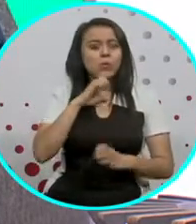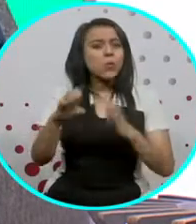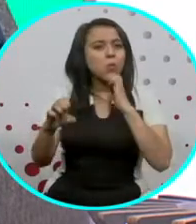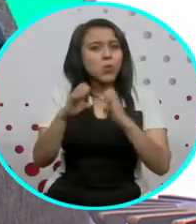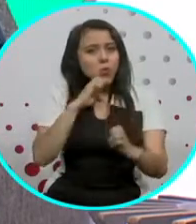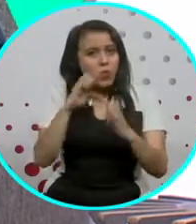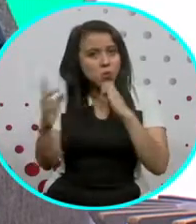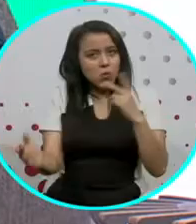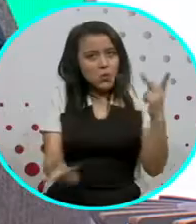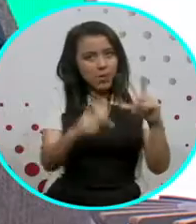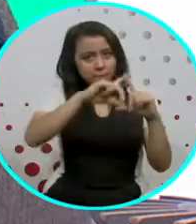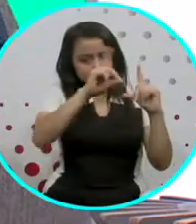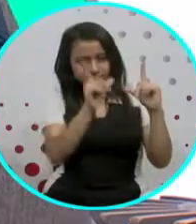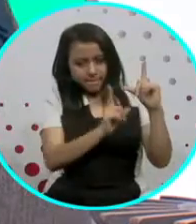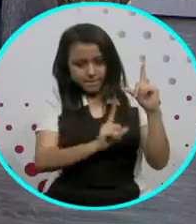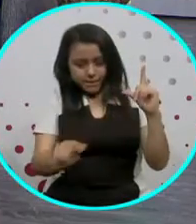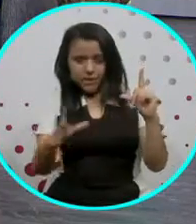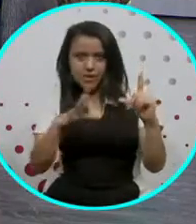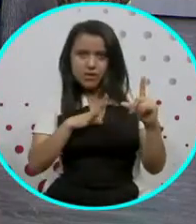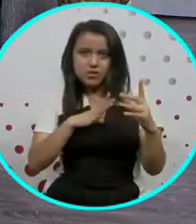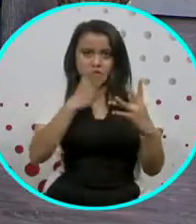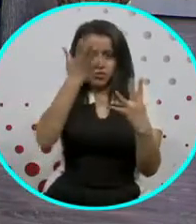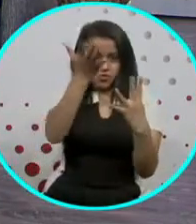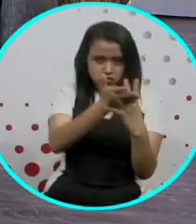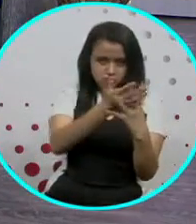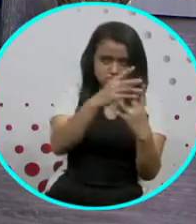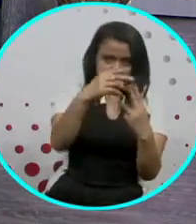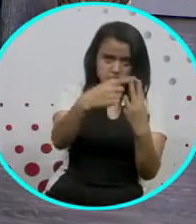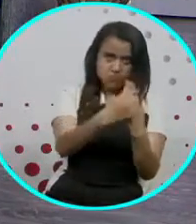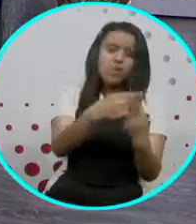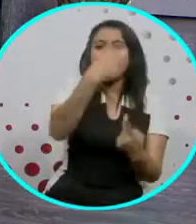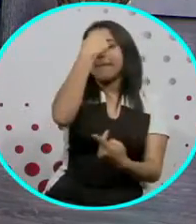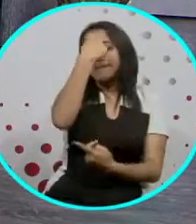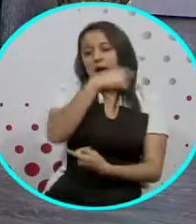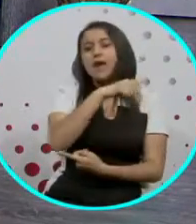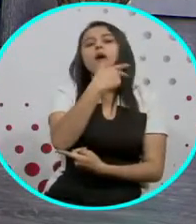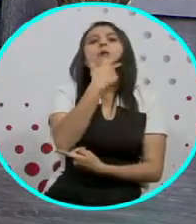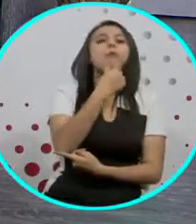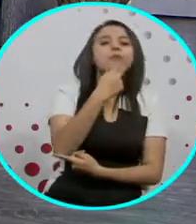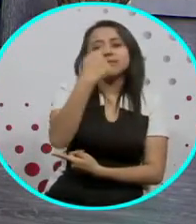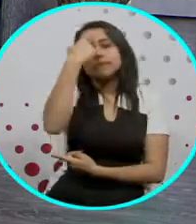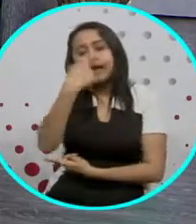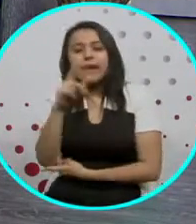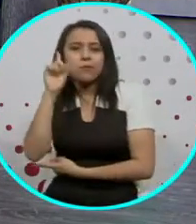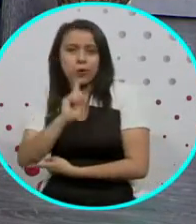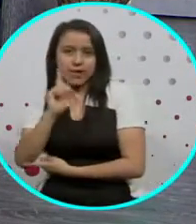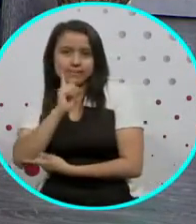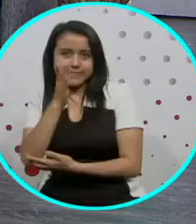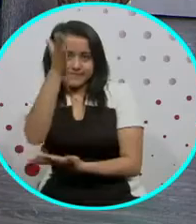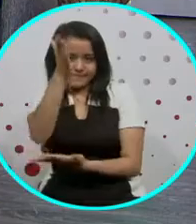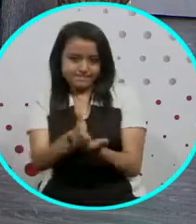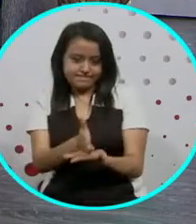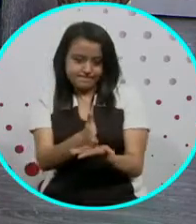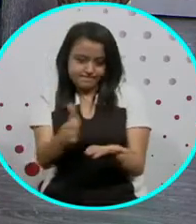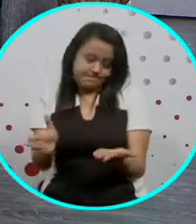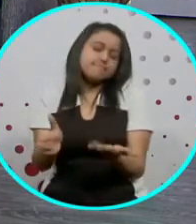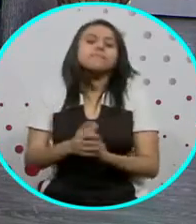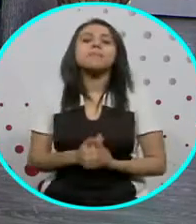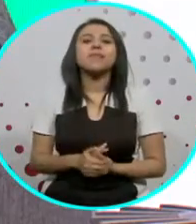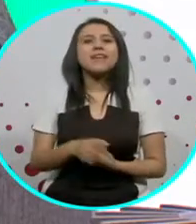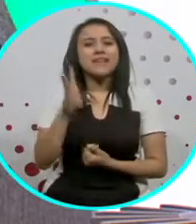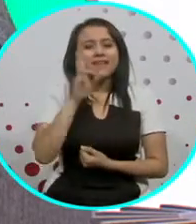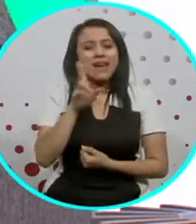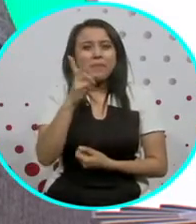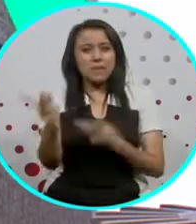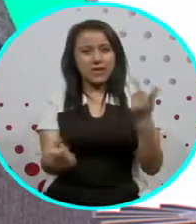una encuesta a nivel nacional, la dividí en dos. Tenemos muestra para mujeres y muestra para hombres. Ok. Eso quiere decir que están representados los dos. Y les